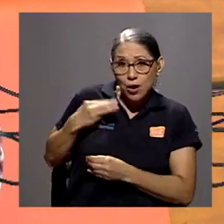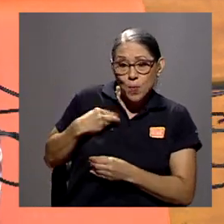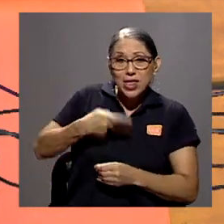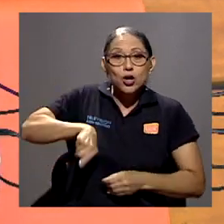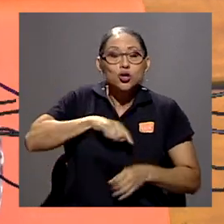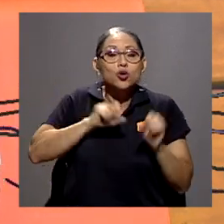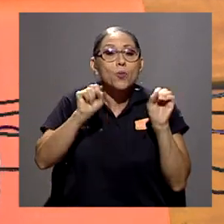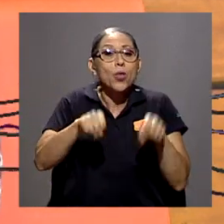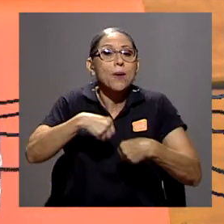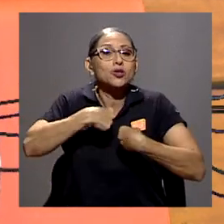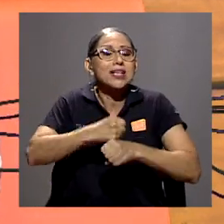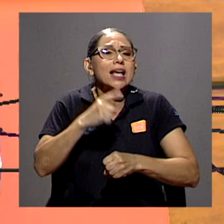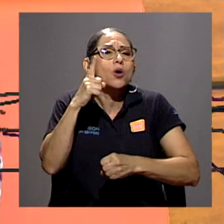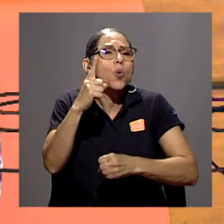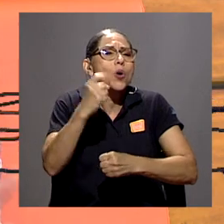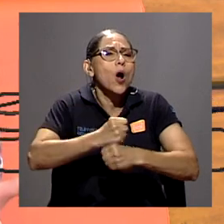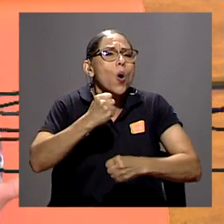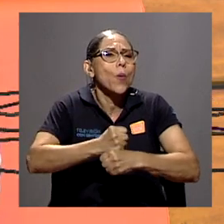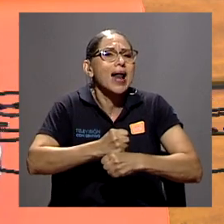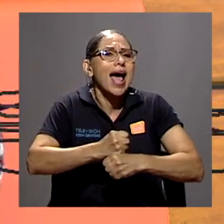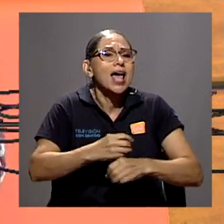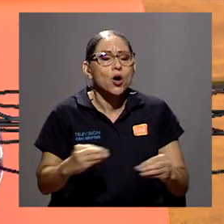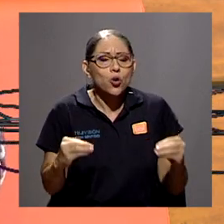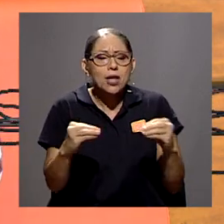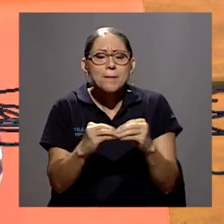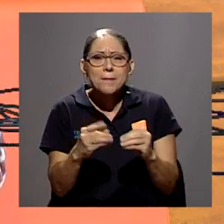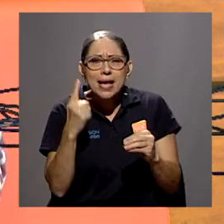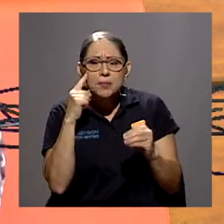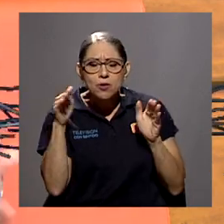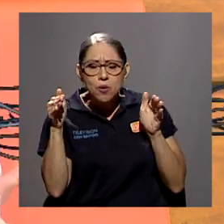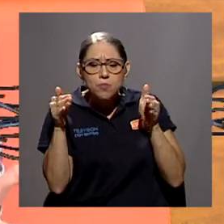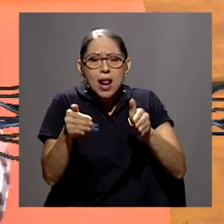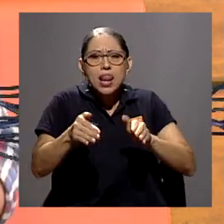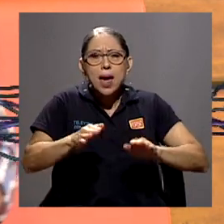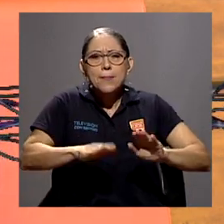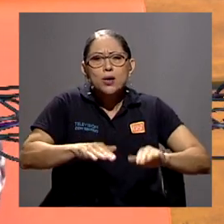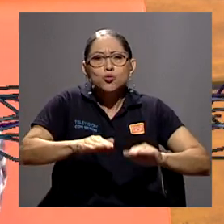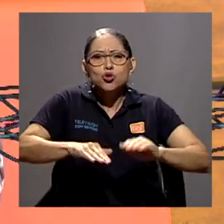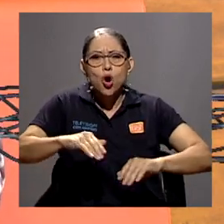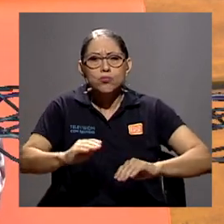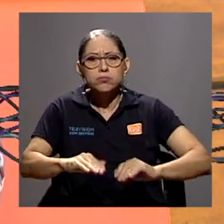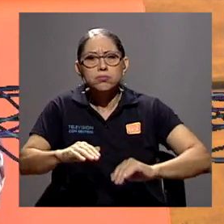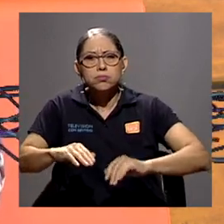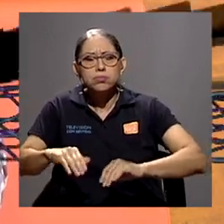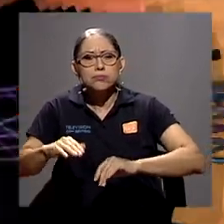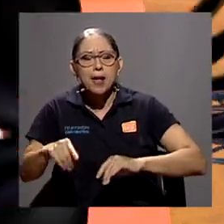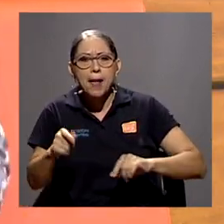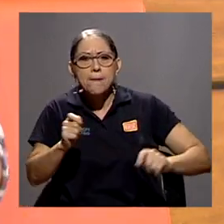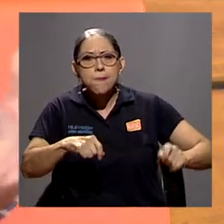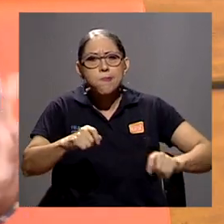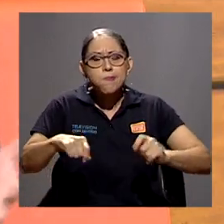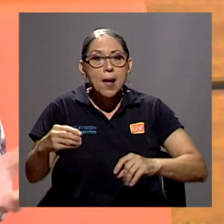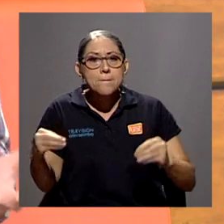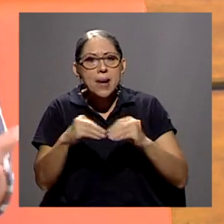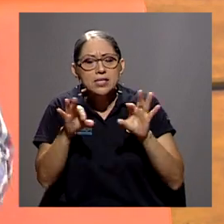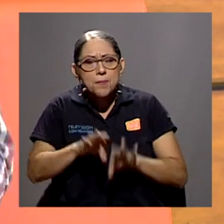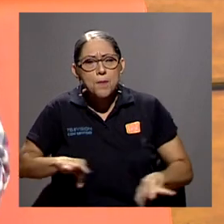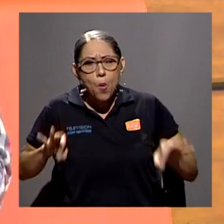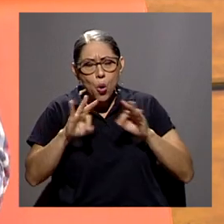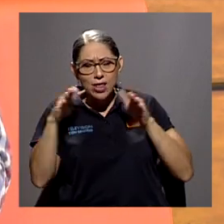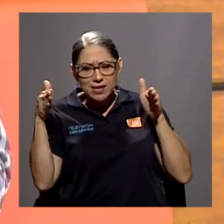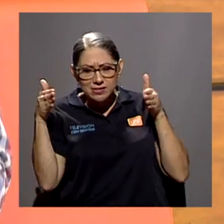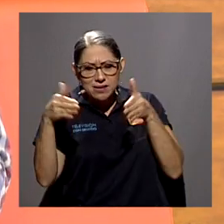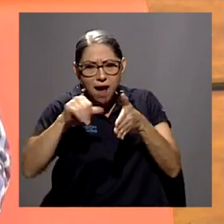donde la percusión tomara un rol un poco más solista verdad tuviera un poco más de importancia entonces a partir de esto el